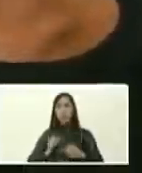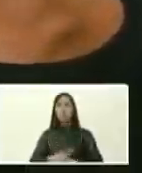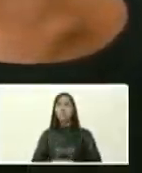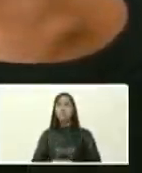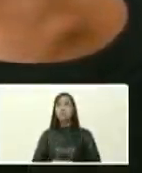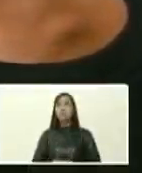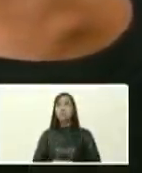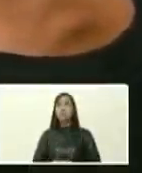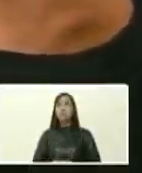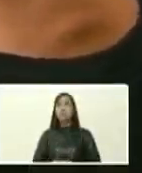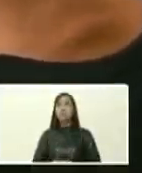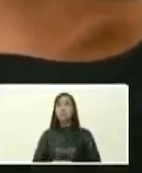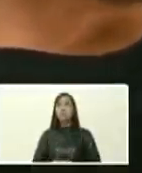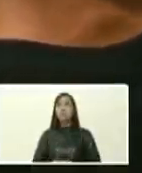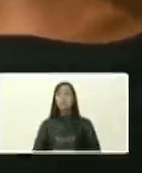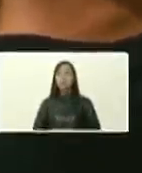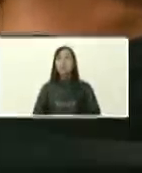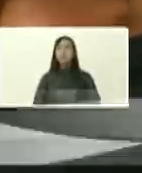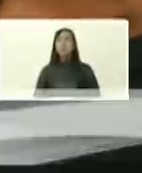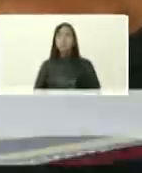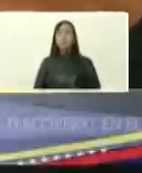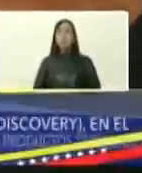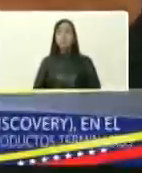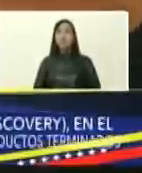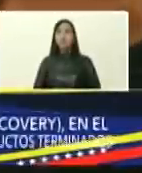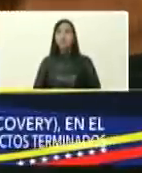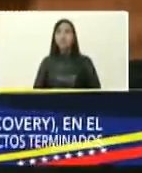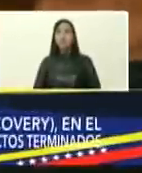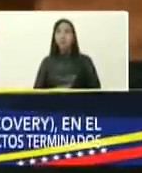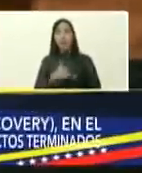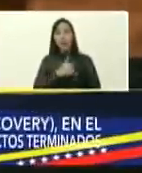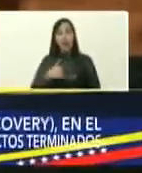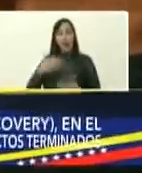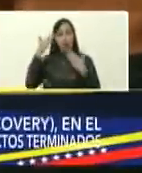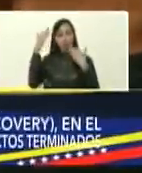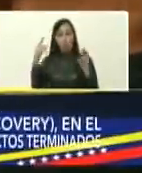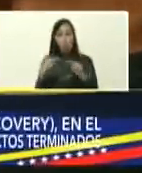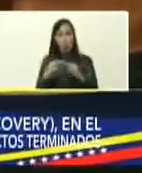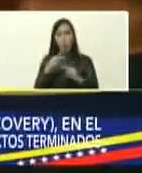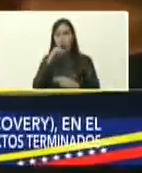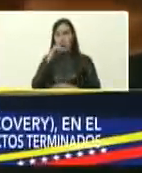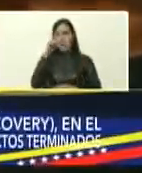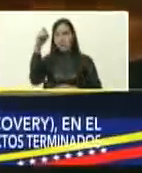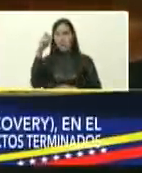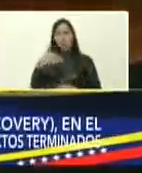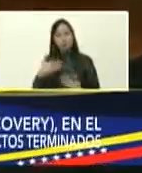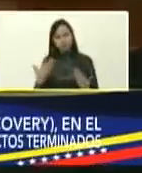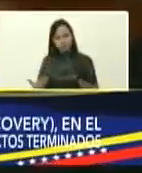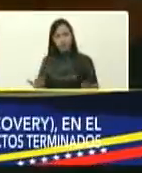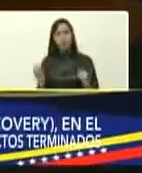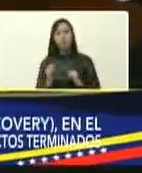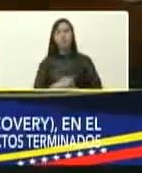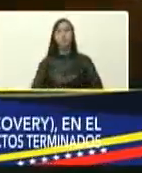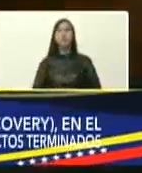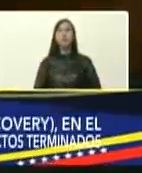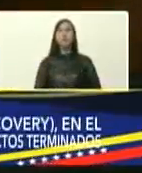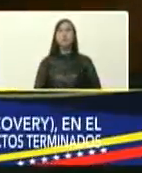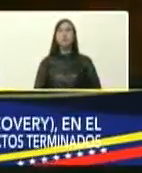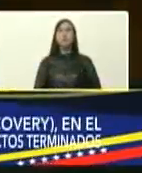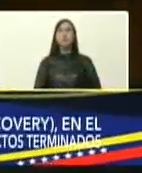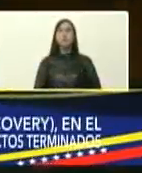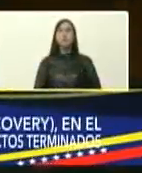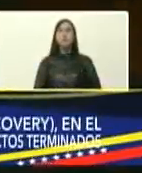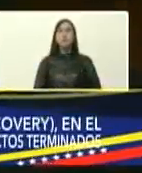Tiene 27 años aquí en la empresa, quería que lo saludara, quería conocerlo y darle un saludo, de ser